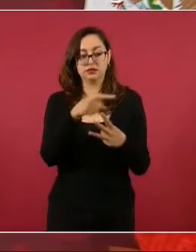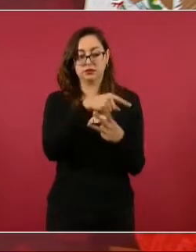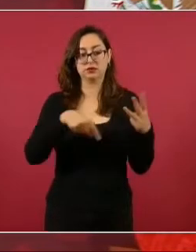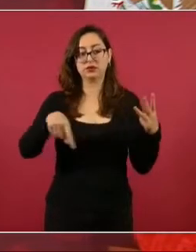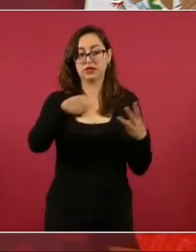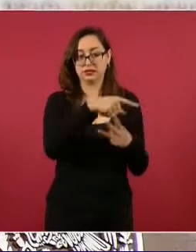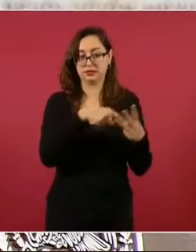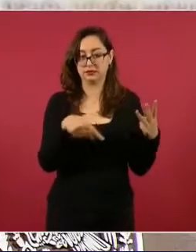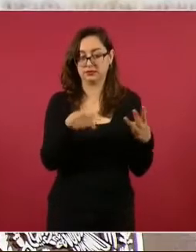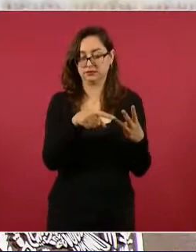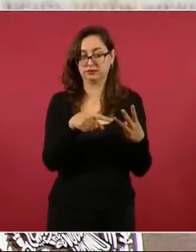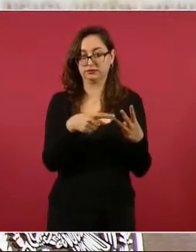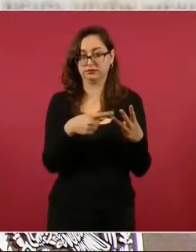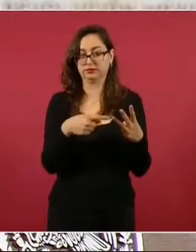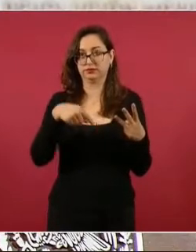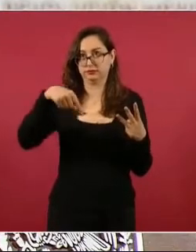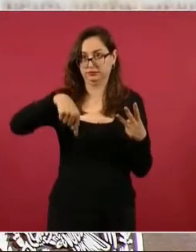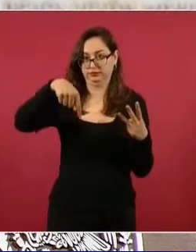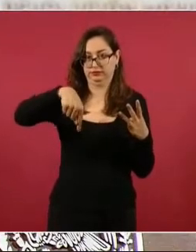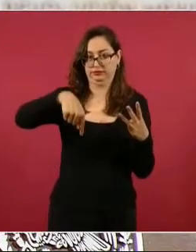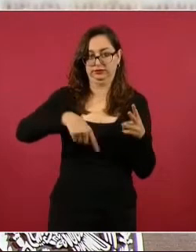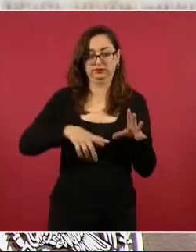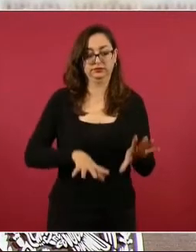Y ese día